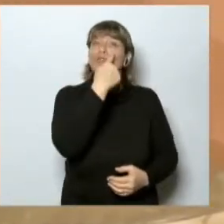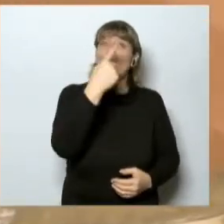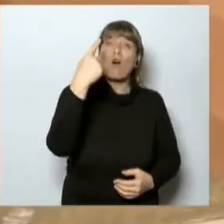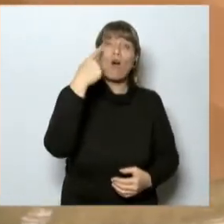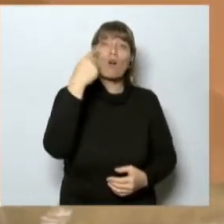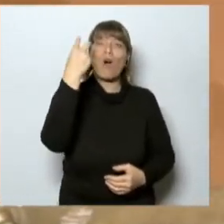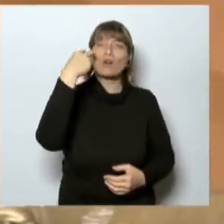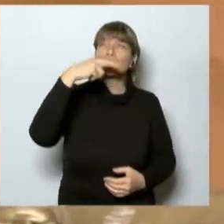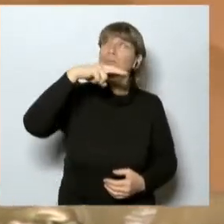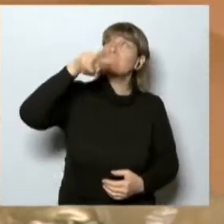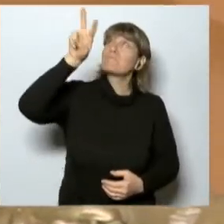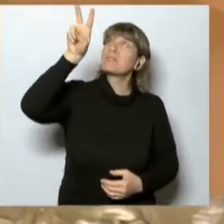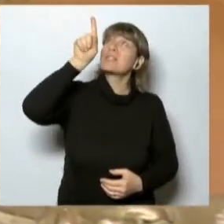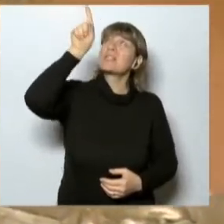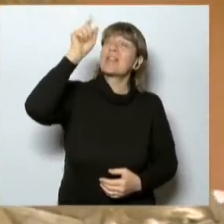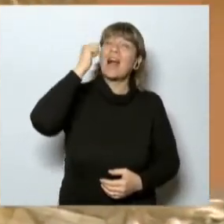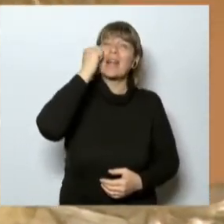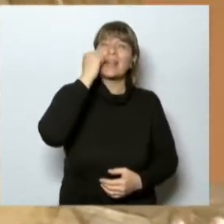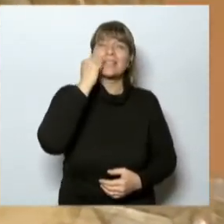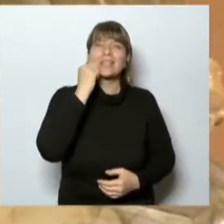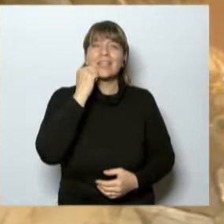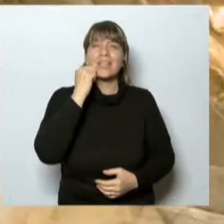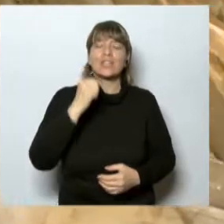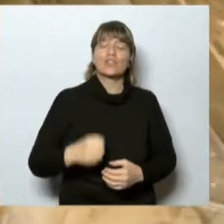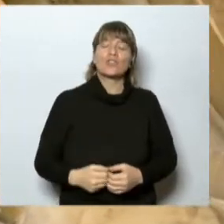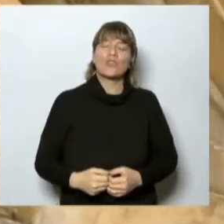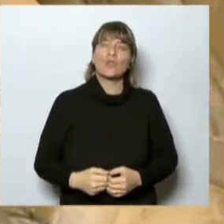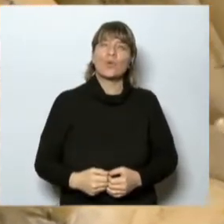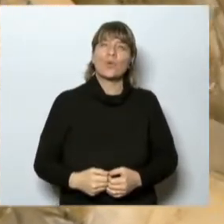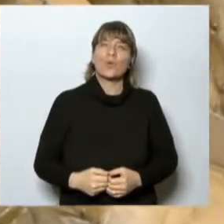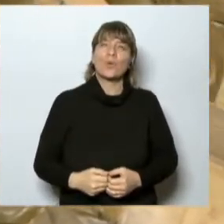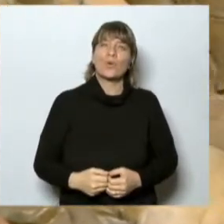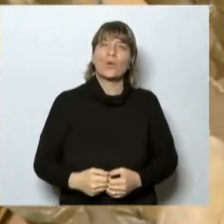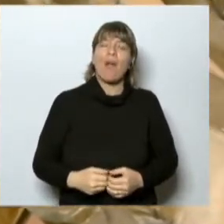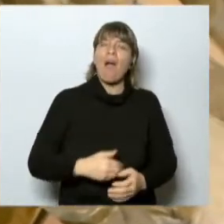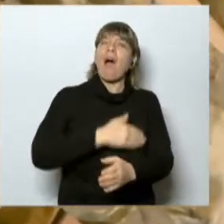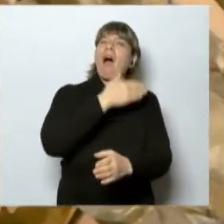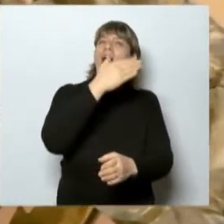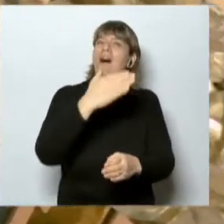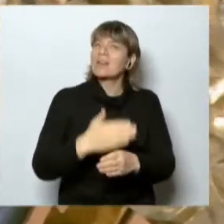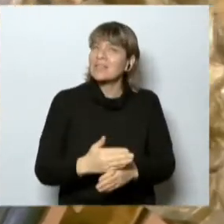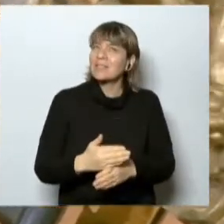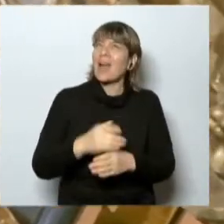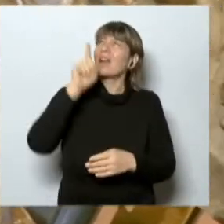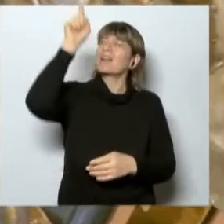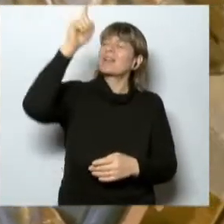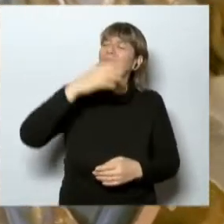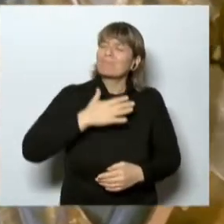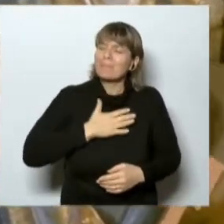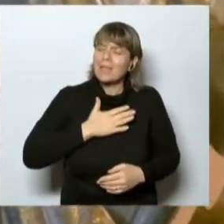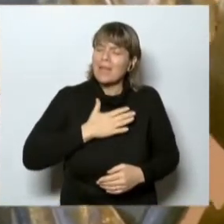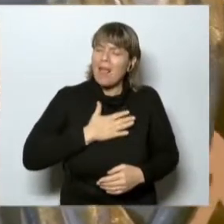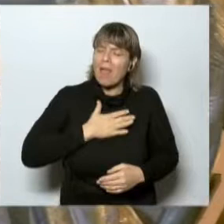Nuestros ojos miran al Señor hasta que